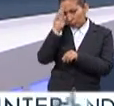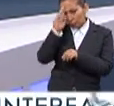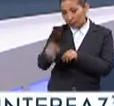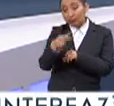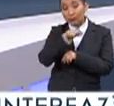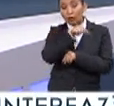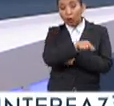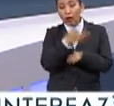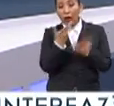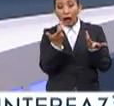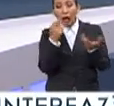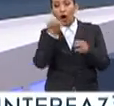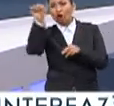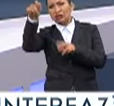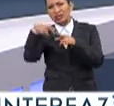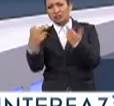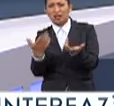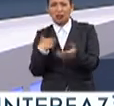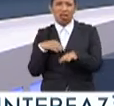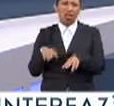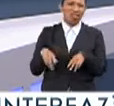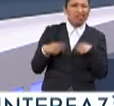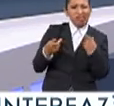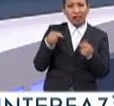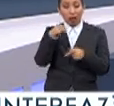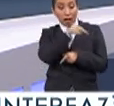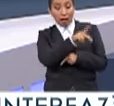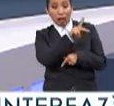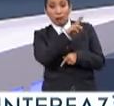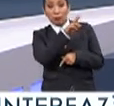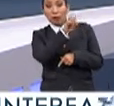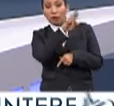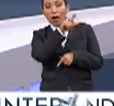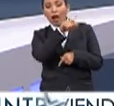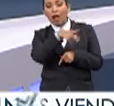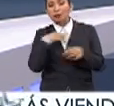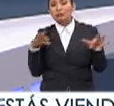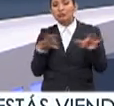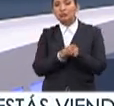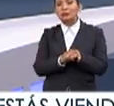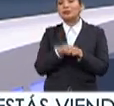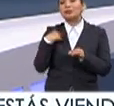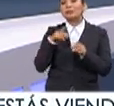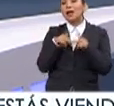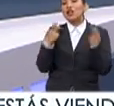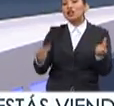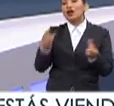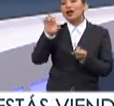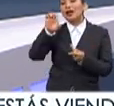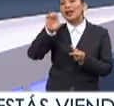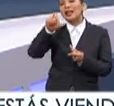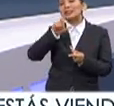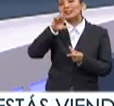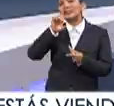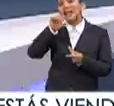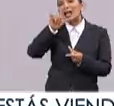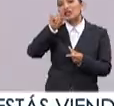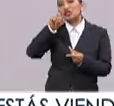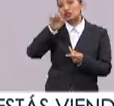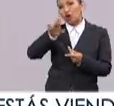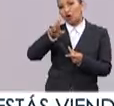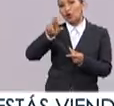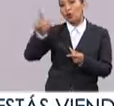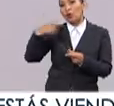las debilidades de muchas publicaciones y es que plural dependía de un periódico el excelsior de entonces de julio scherer que